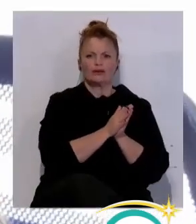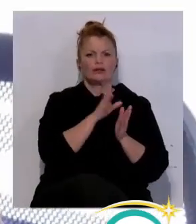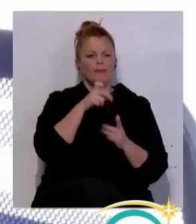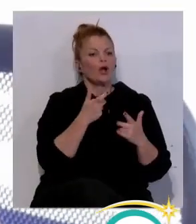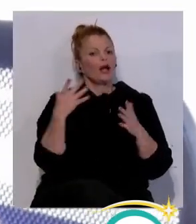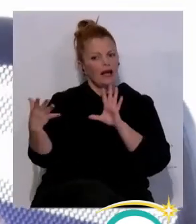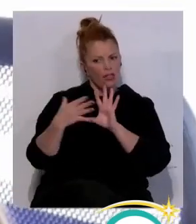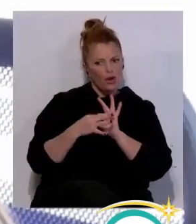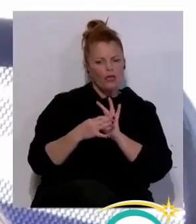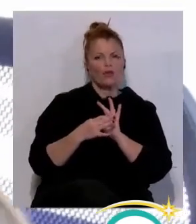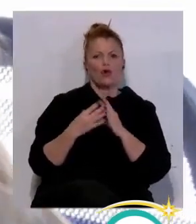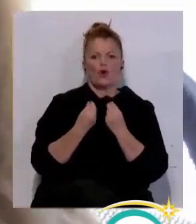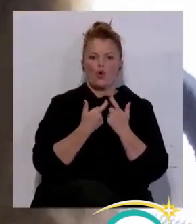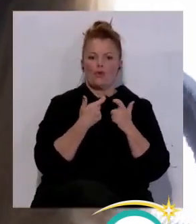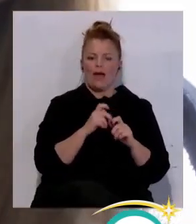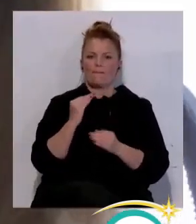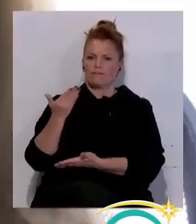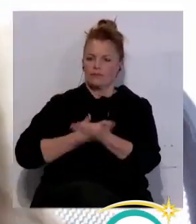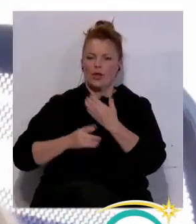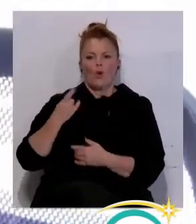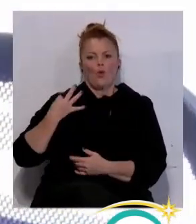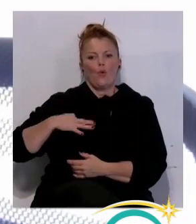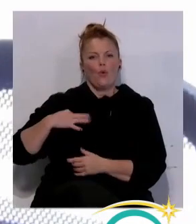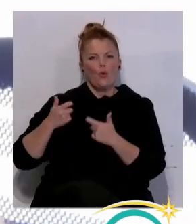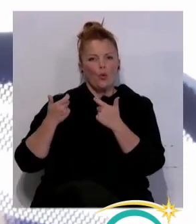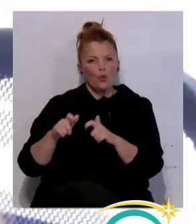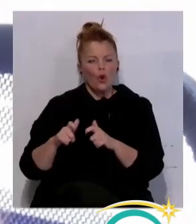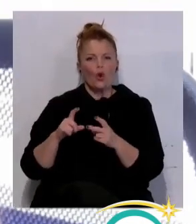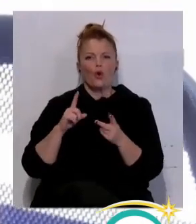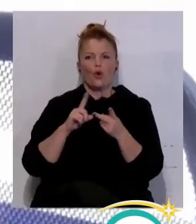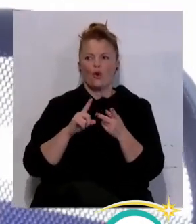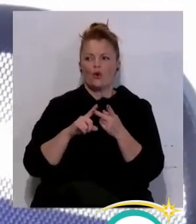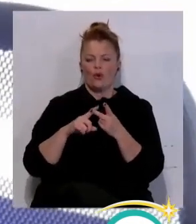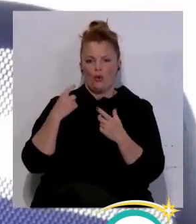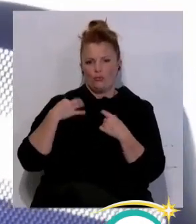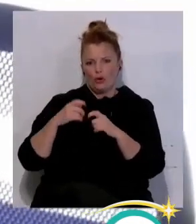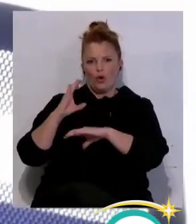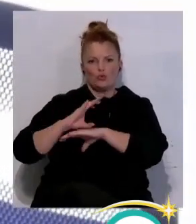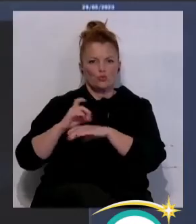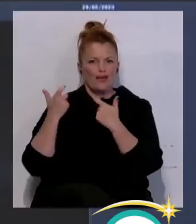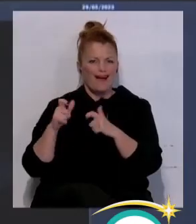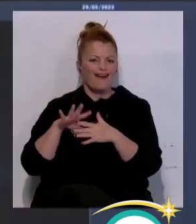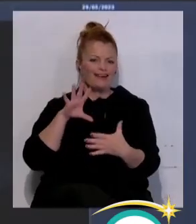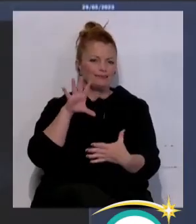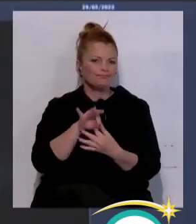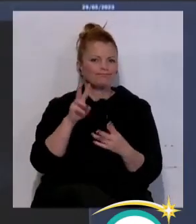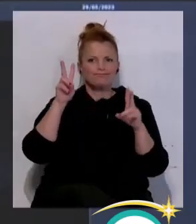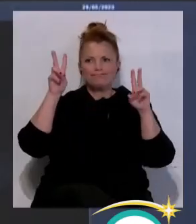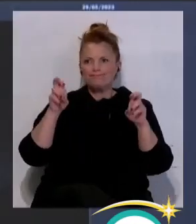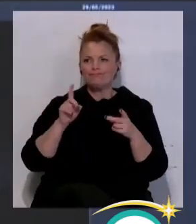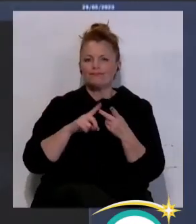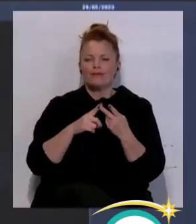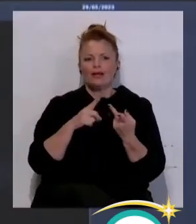con la unidad, pero que colaboran. Tenemos urólogos. En este caso se llama la consulta de andrología, que son los relacionados con los temas de las